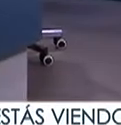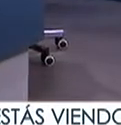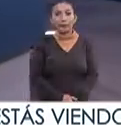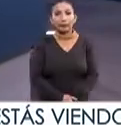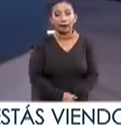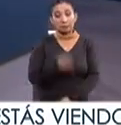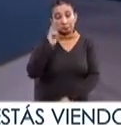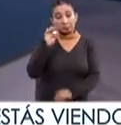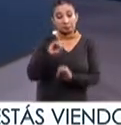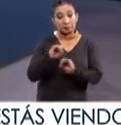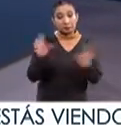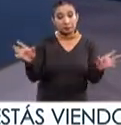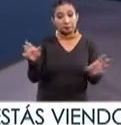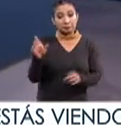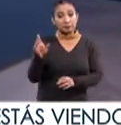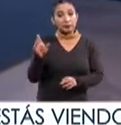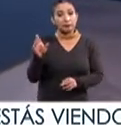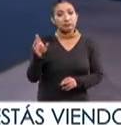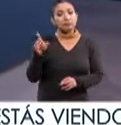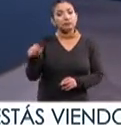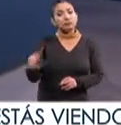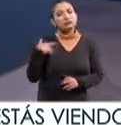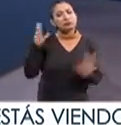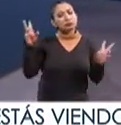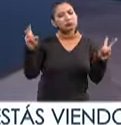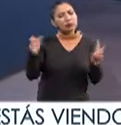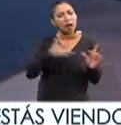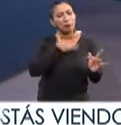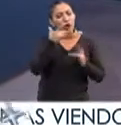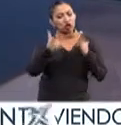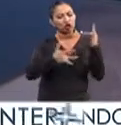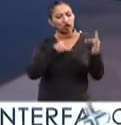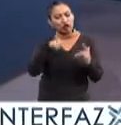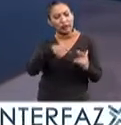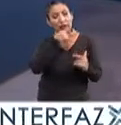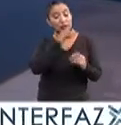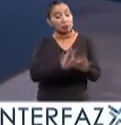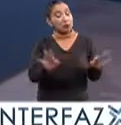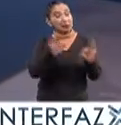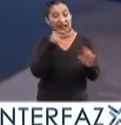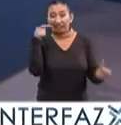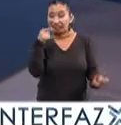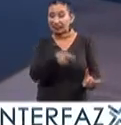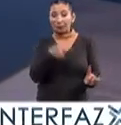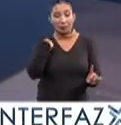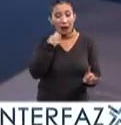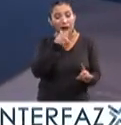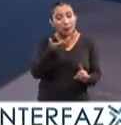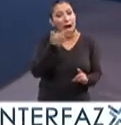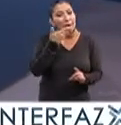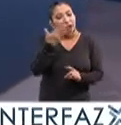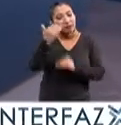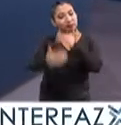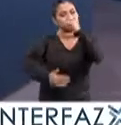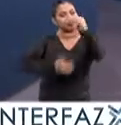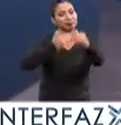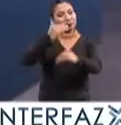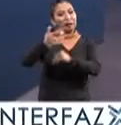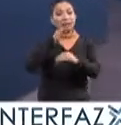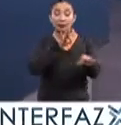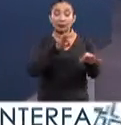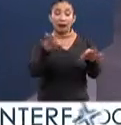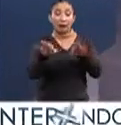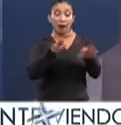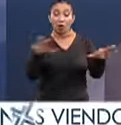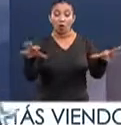Pues queda claro, Ana Cristina, que los aspectos emocionales en los jóvenes son claves, son fundamental para su buen desarrollo y creo que es un trabajo